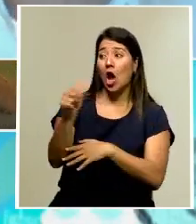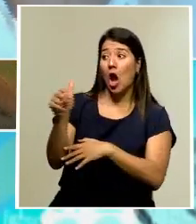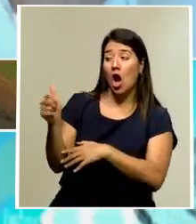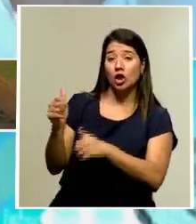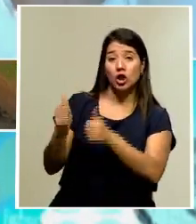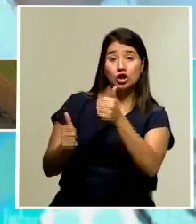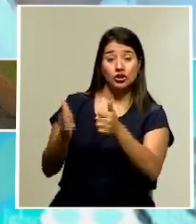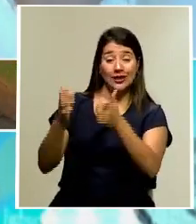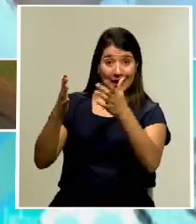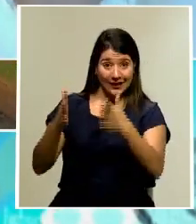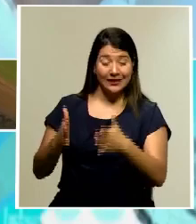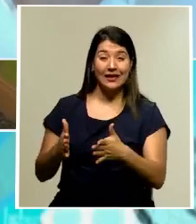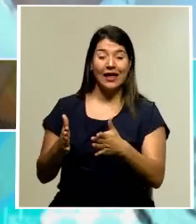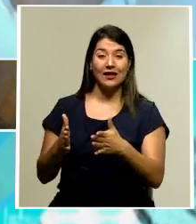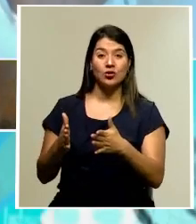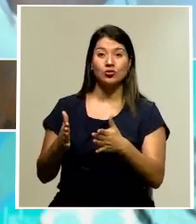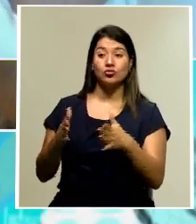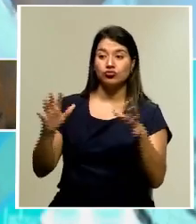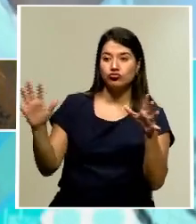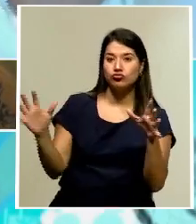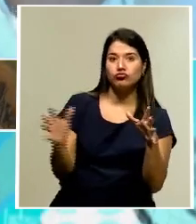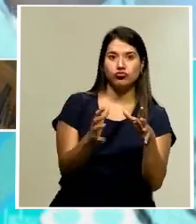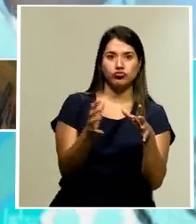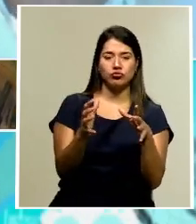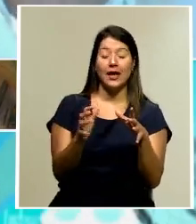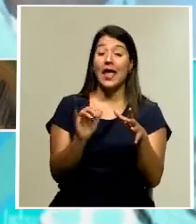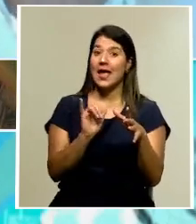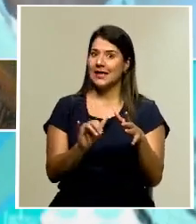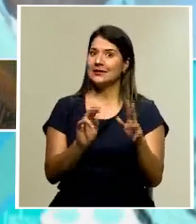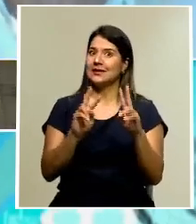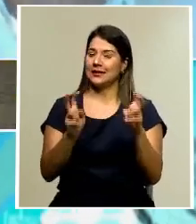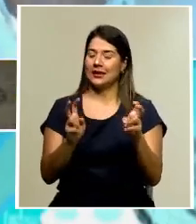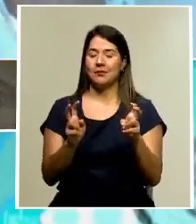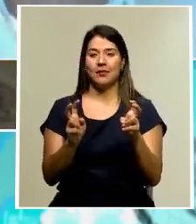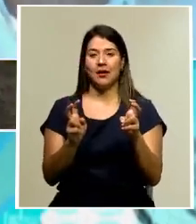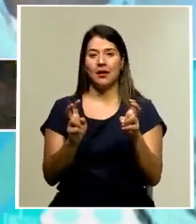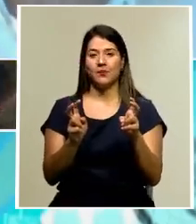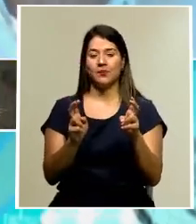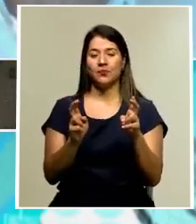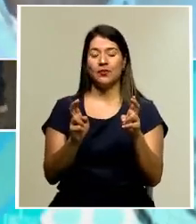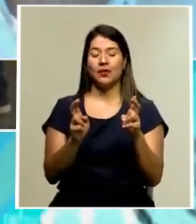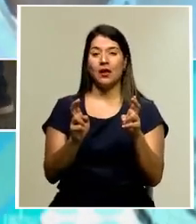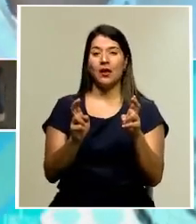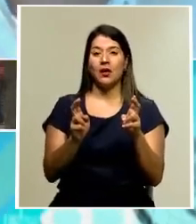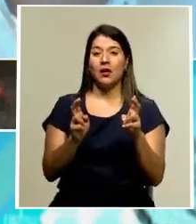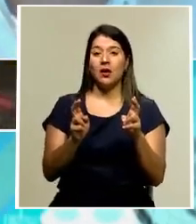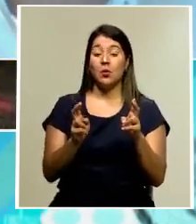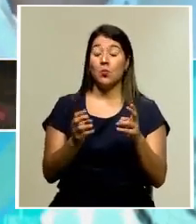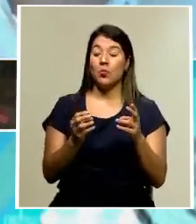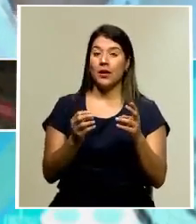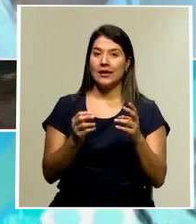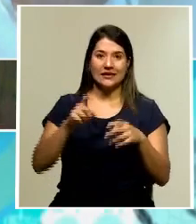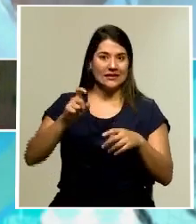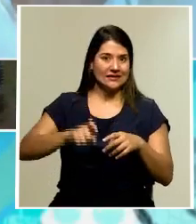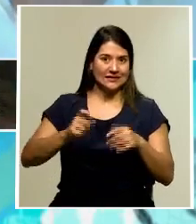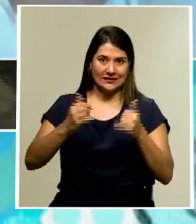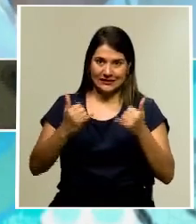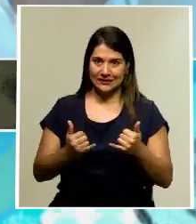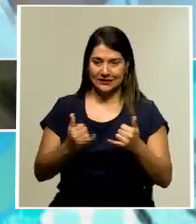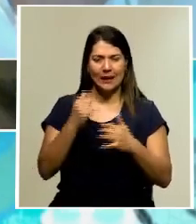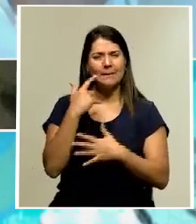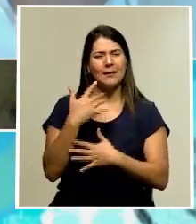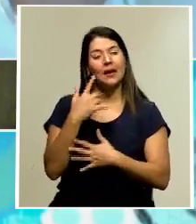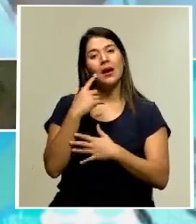este momento se le unieran es un tema, digamos, de la mayor inmediatez para